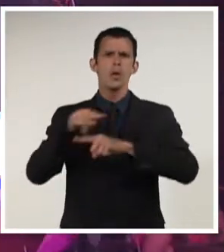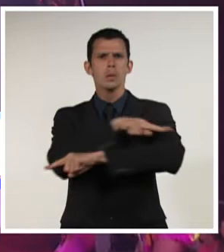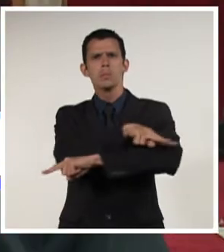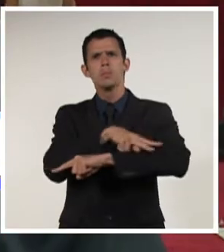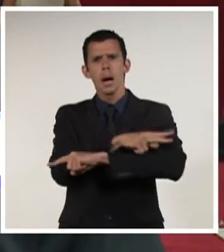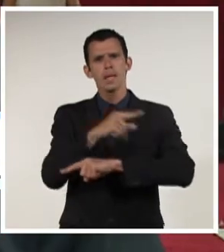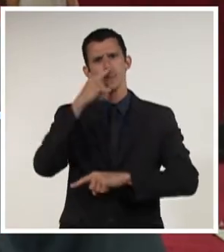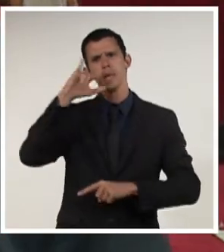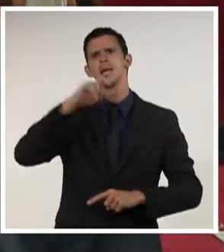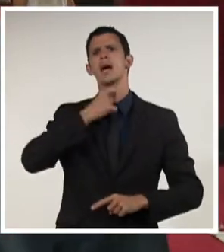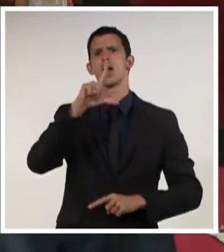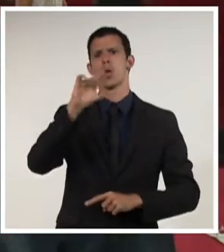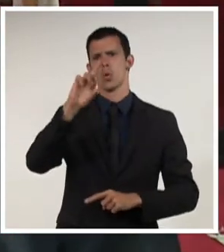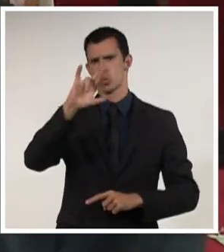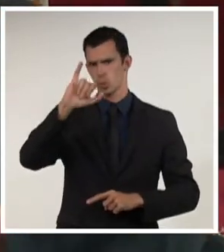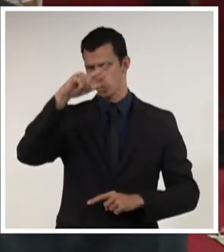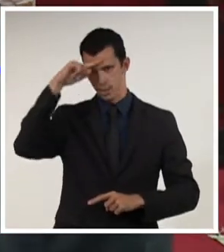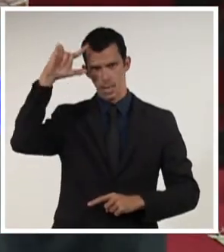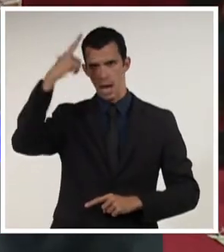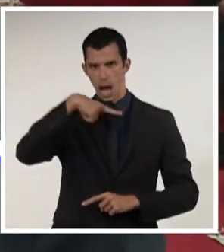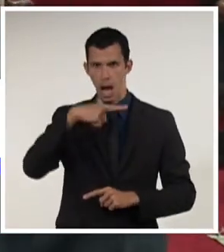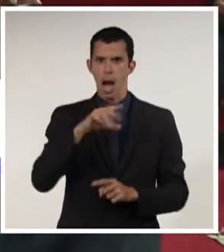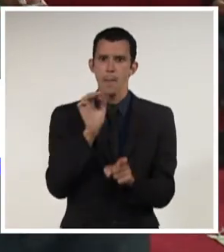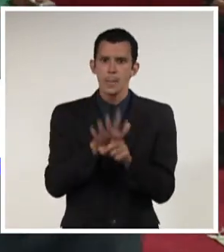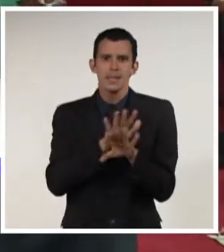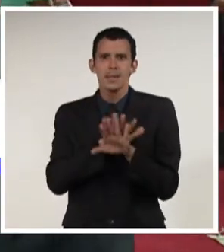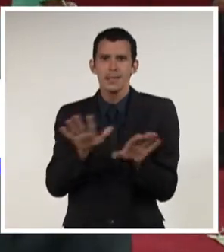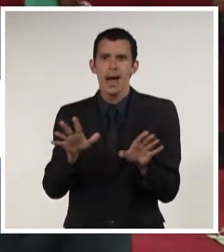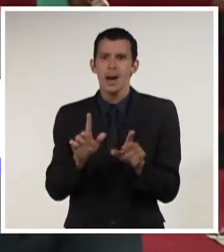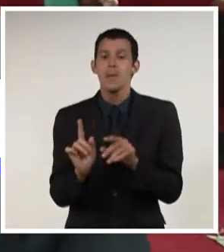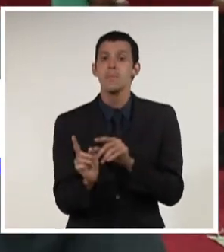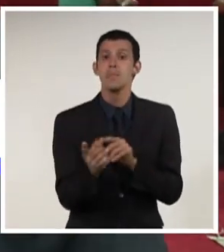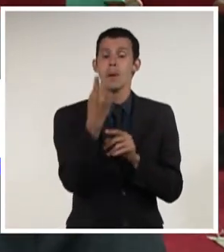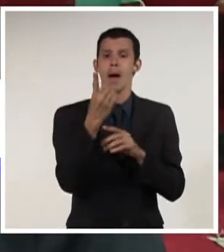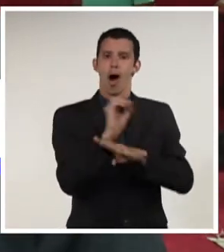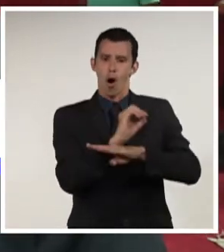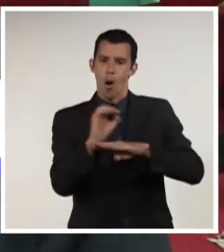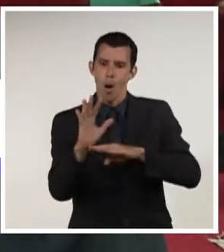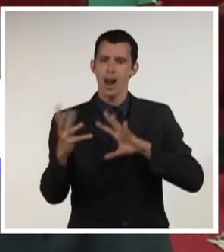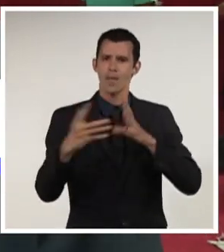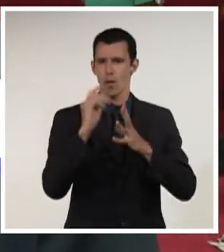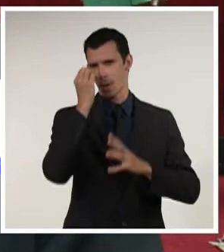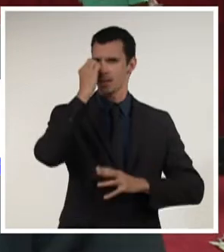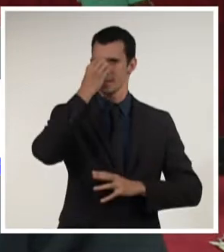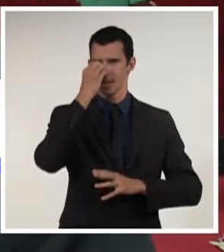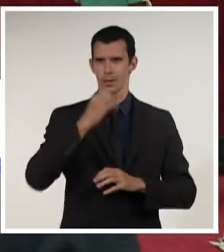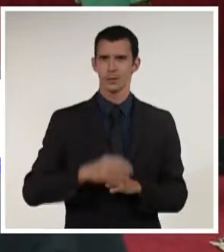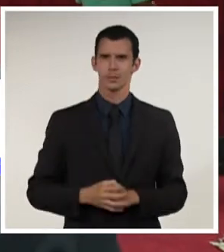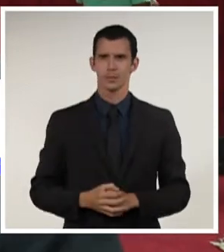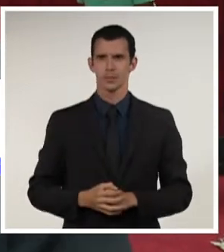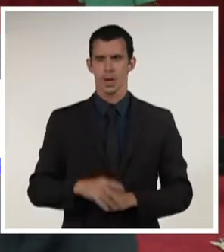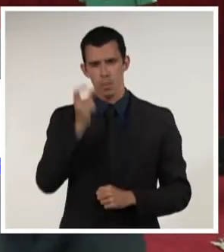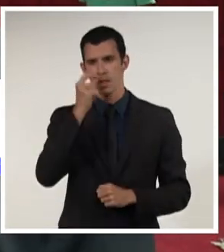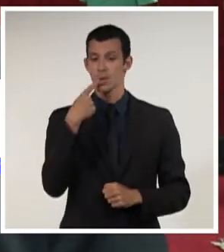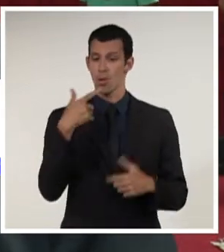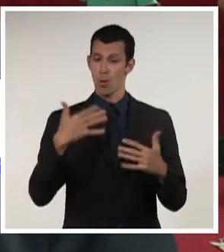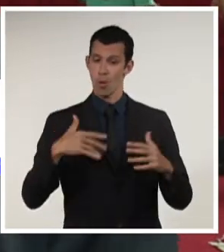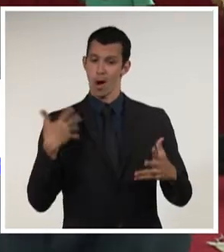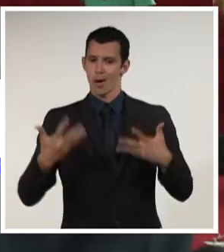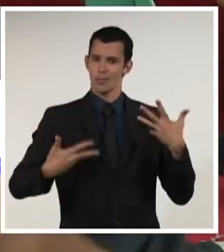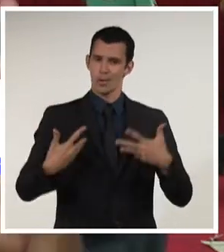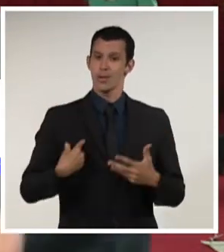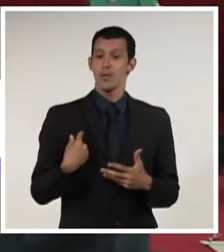2022 y para mí imagino que es un orgullo ser la primera es la primera vez que un festival de circo a competir un mago como